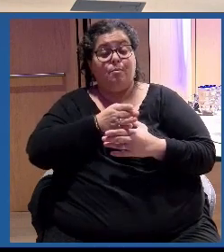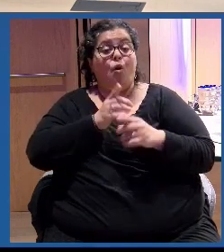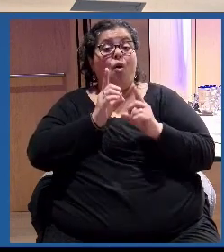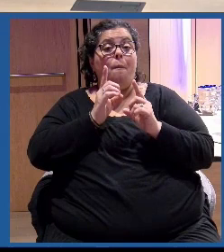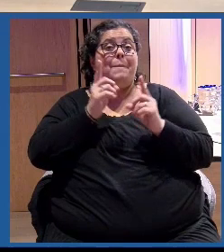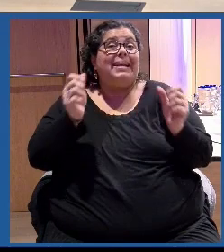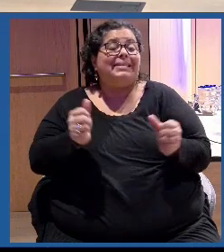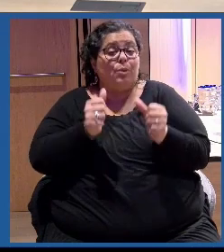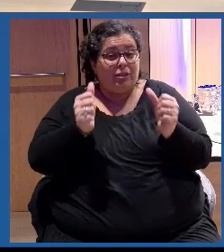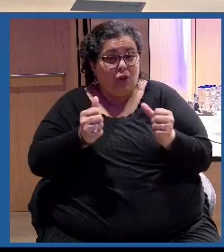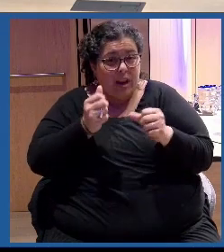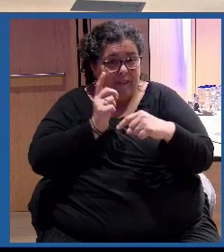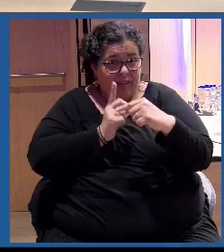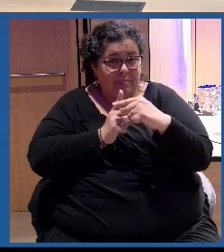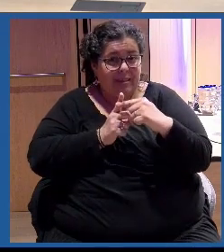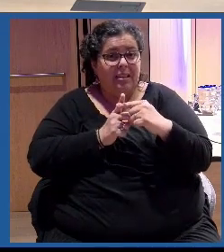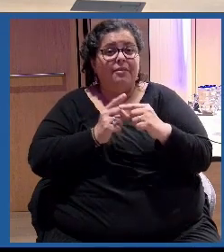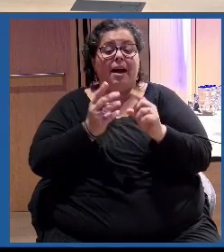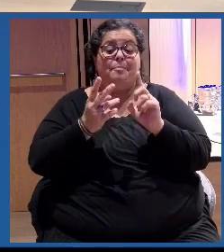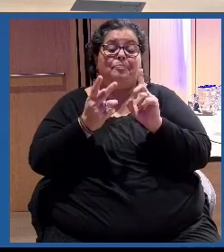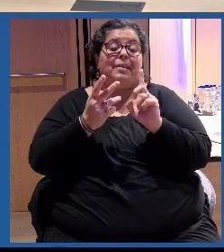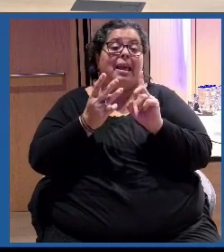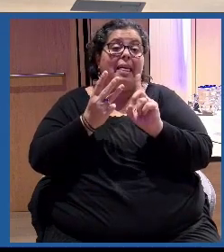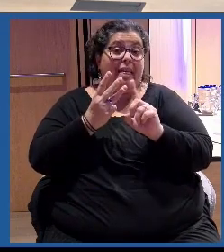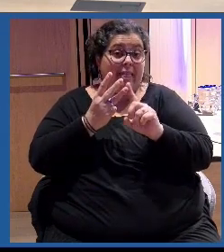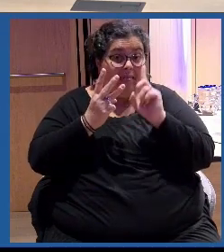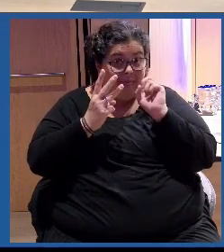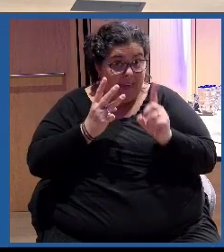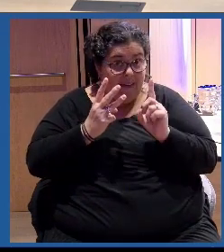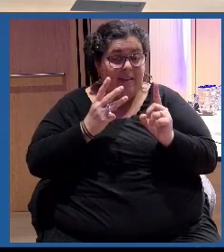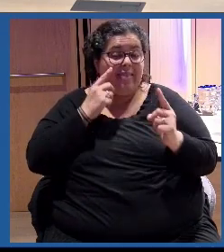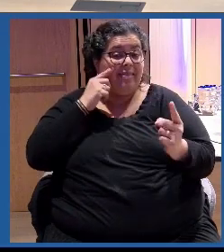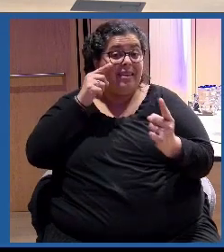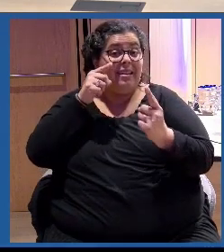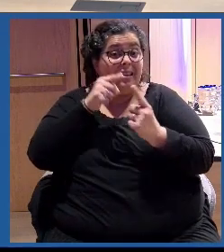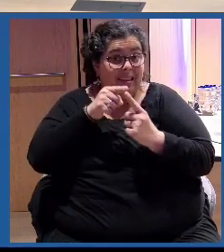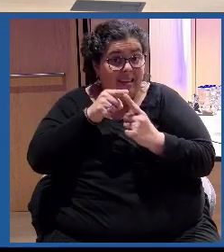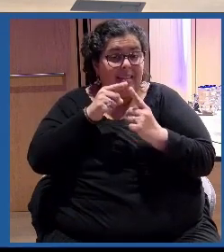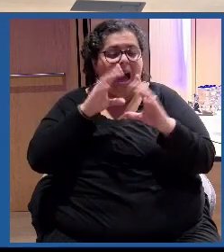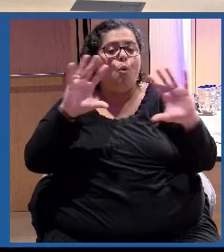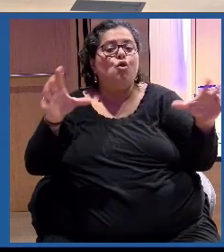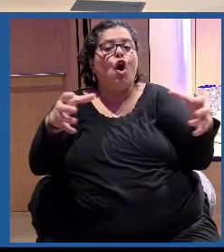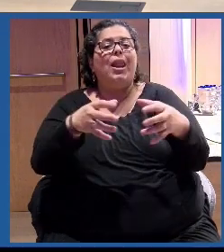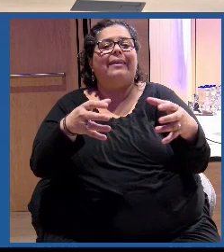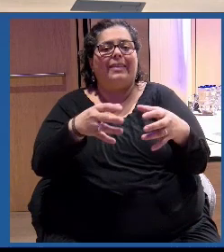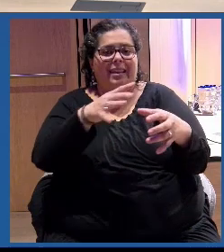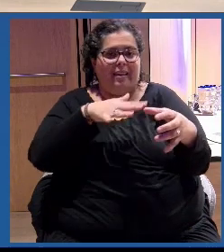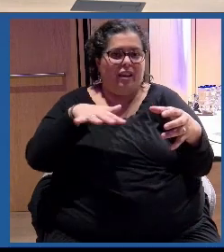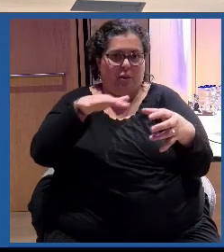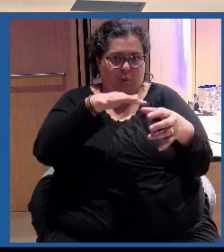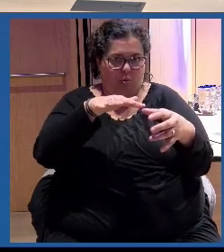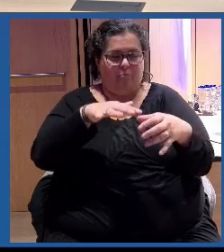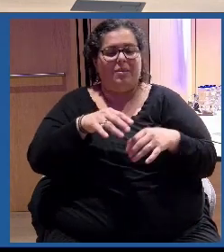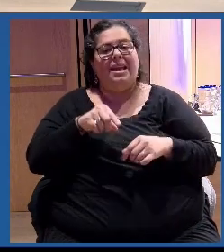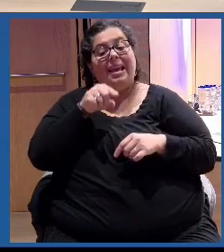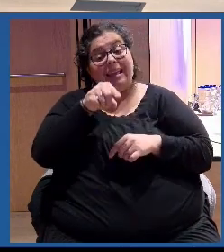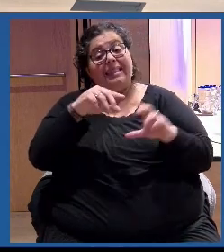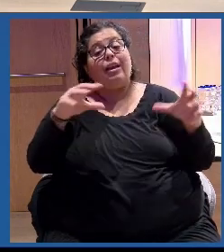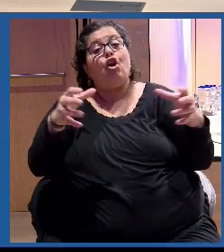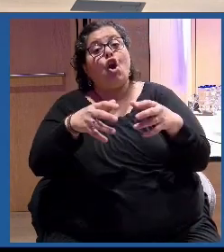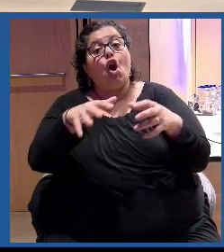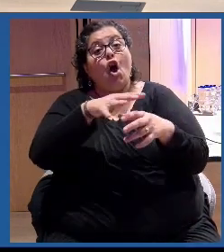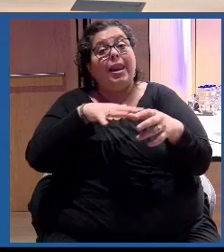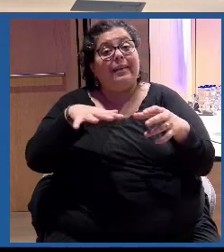estar dirigida proporcionalmente a un colectivo que guarde relación con